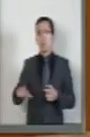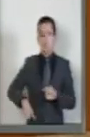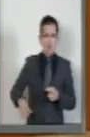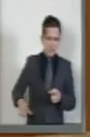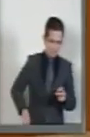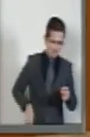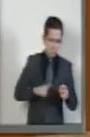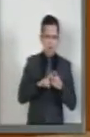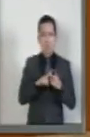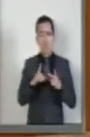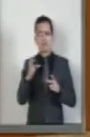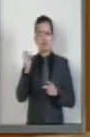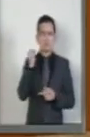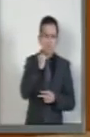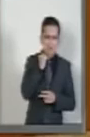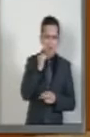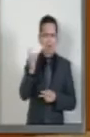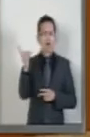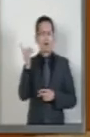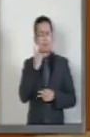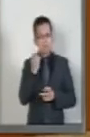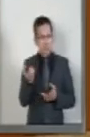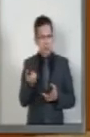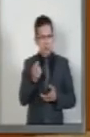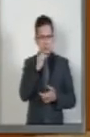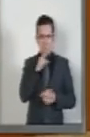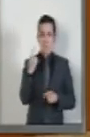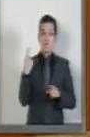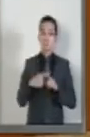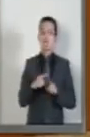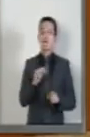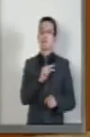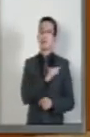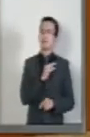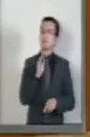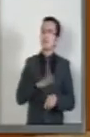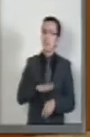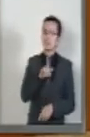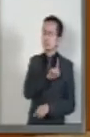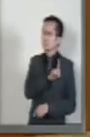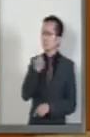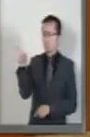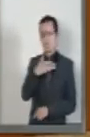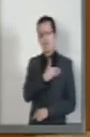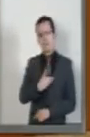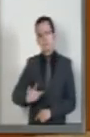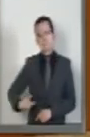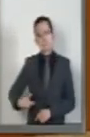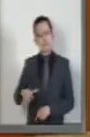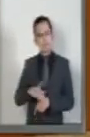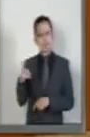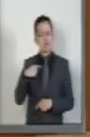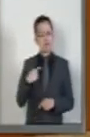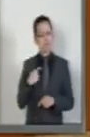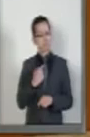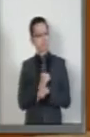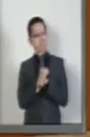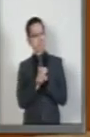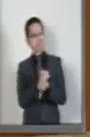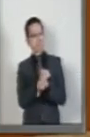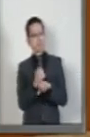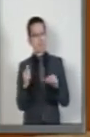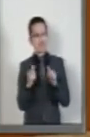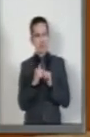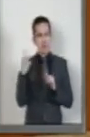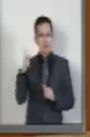legisladores y muy en especial del presidente de la República, que se ampara en su fuero, en la inmunidad